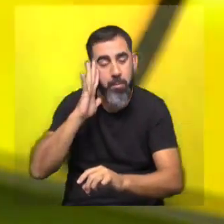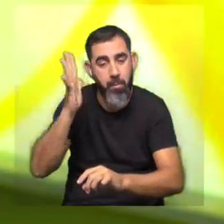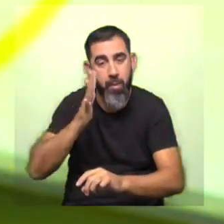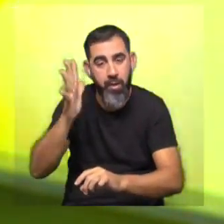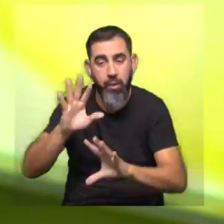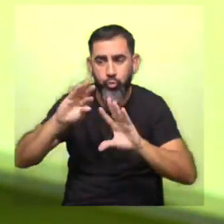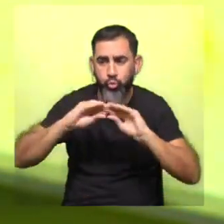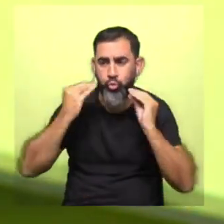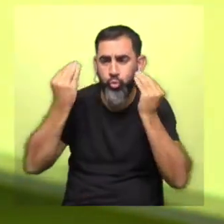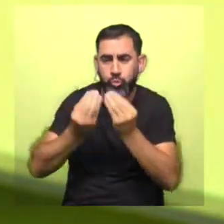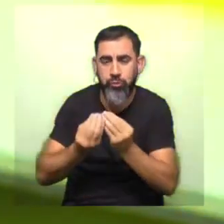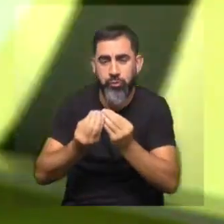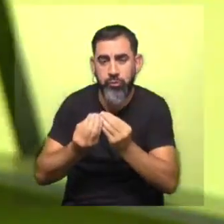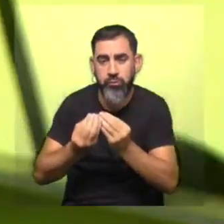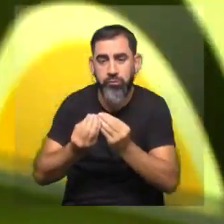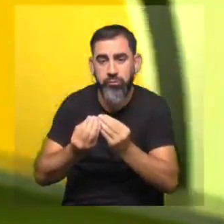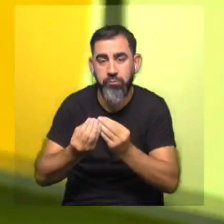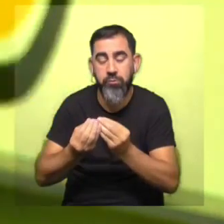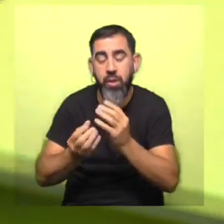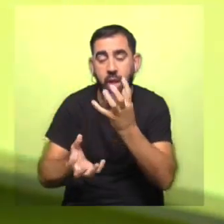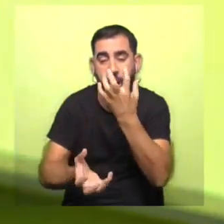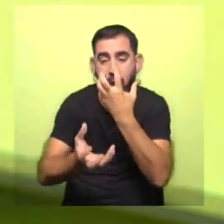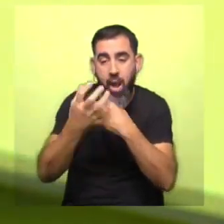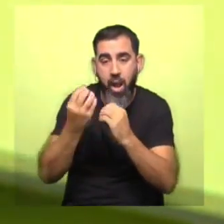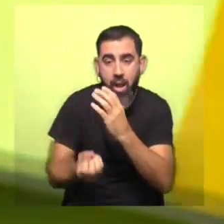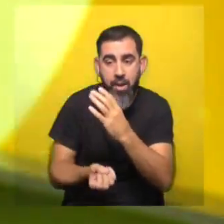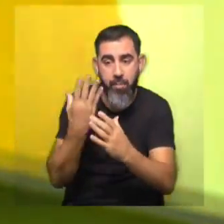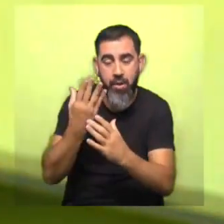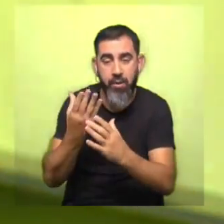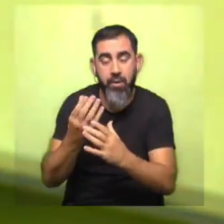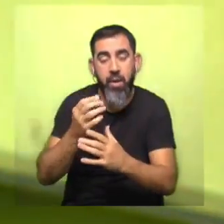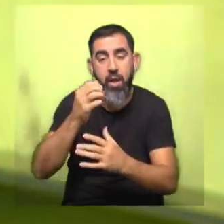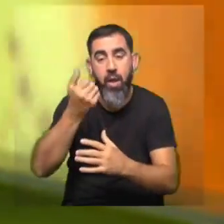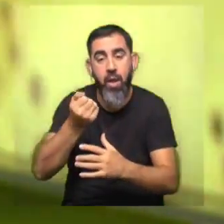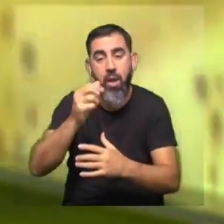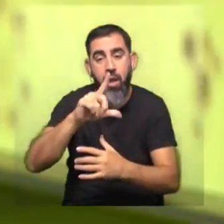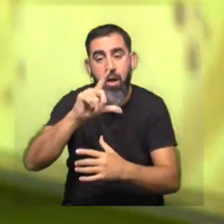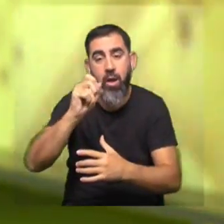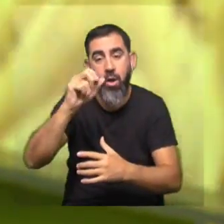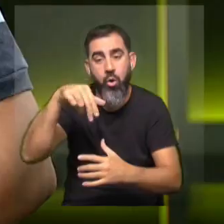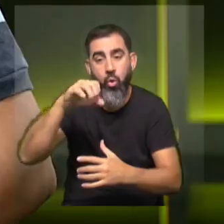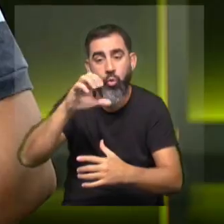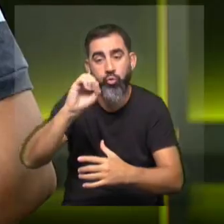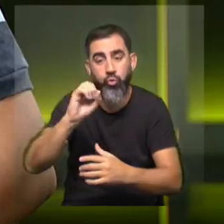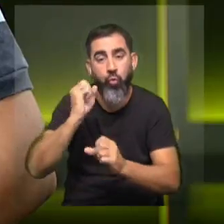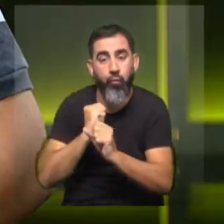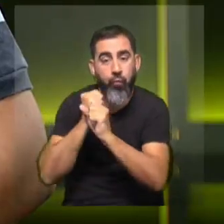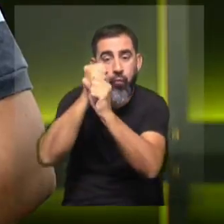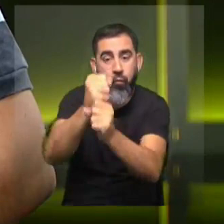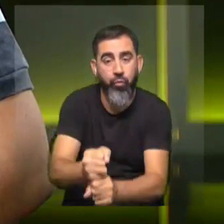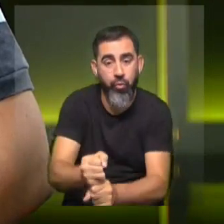a cantidad y en la posibilidad de apariciones de especies. Agustino Alonso es uno de los fundadores, de los creadores de